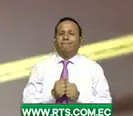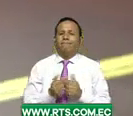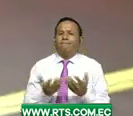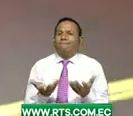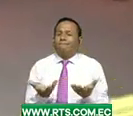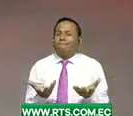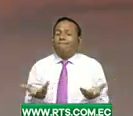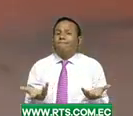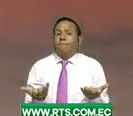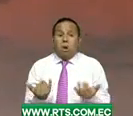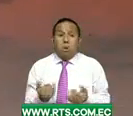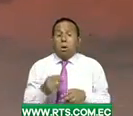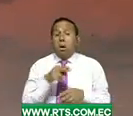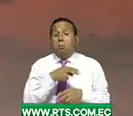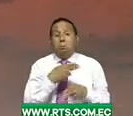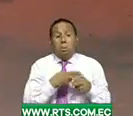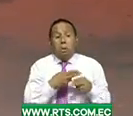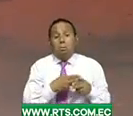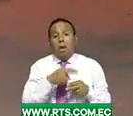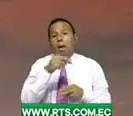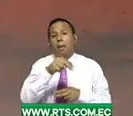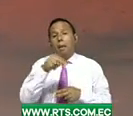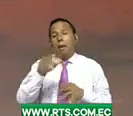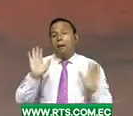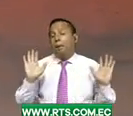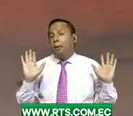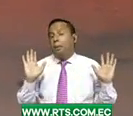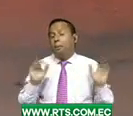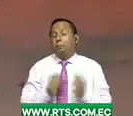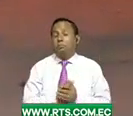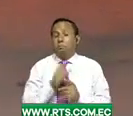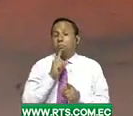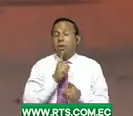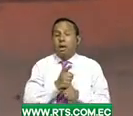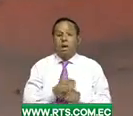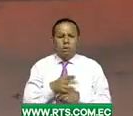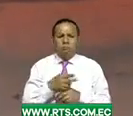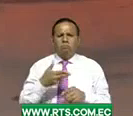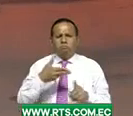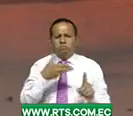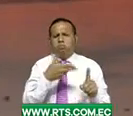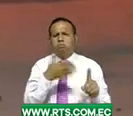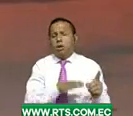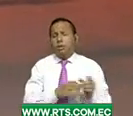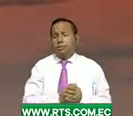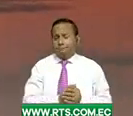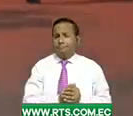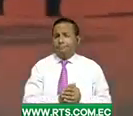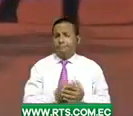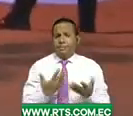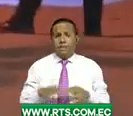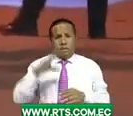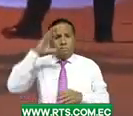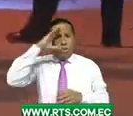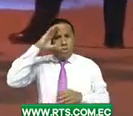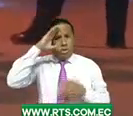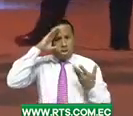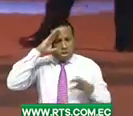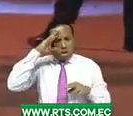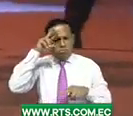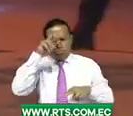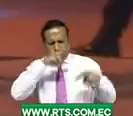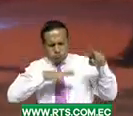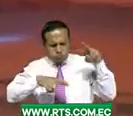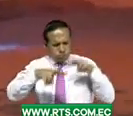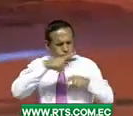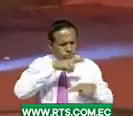como NN, la víctima de este nuevo hecho violento. El personal de criminalística está haciendo respectivo trabajo